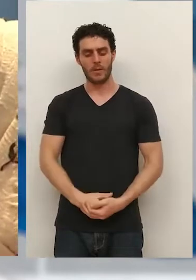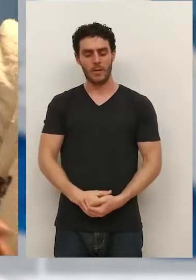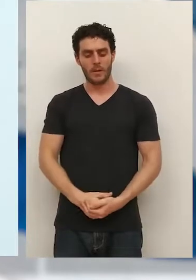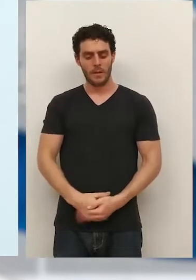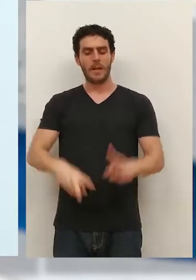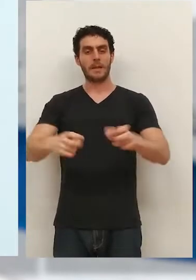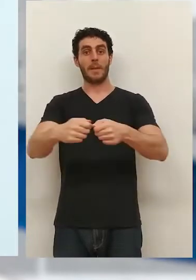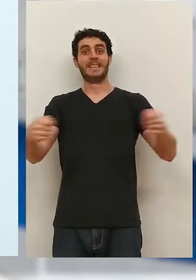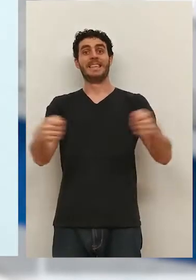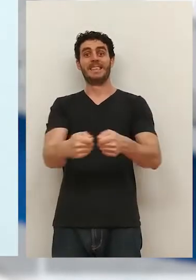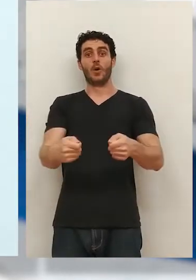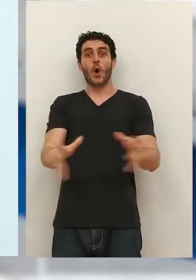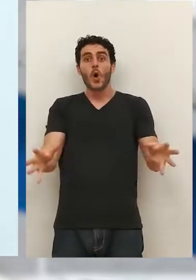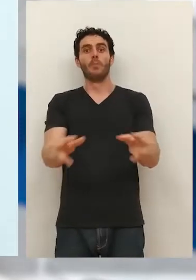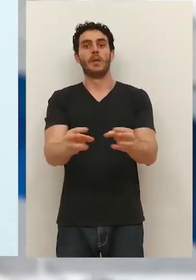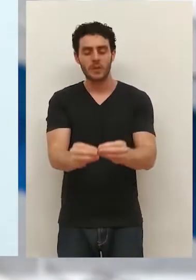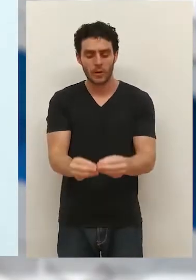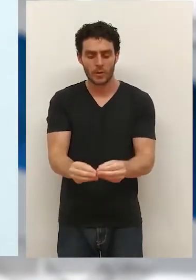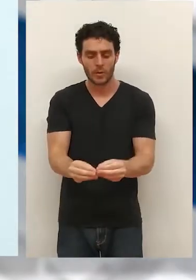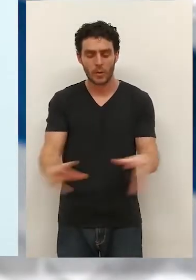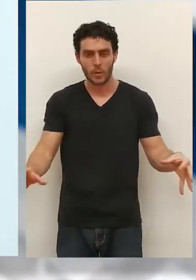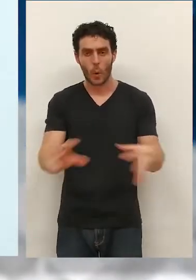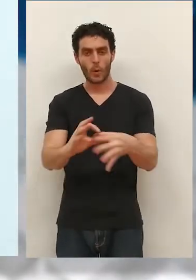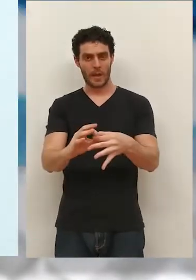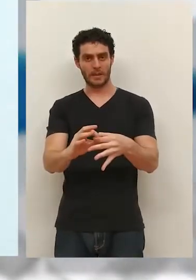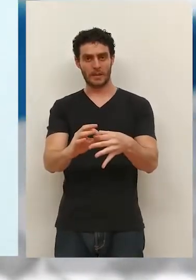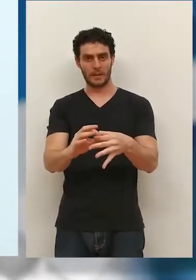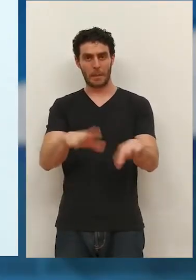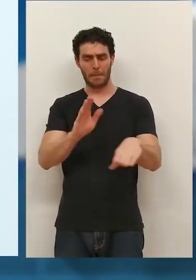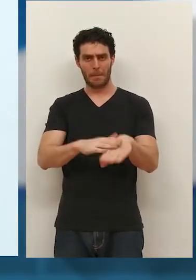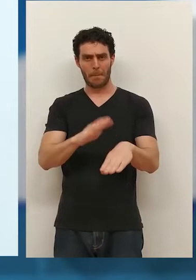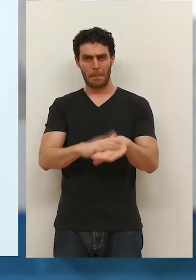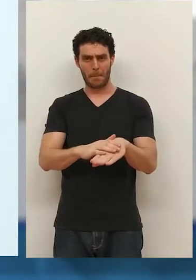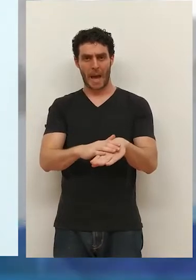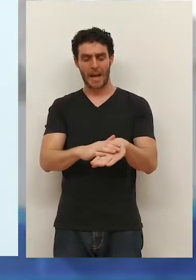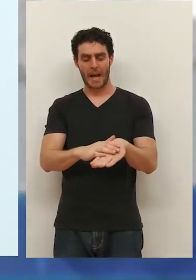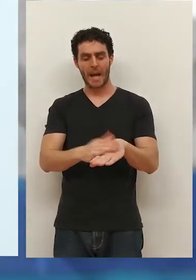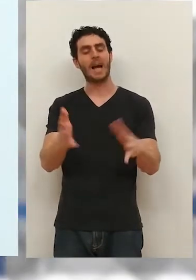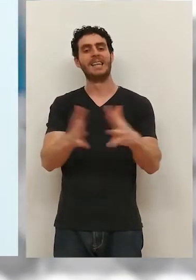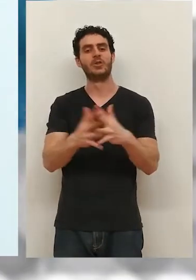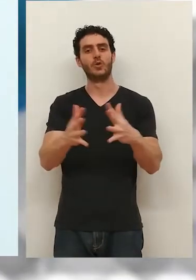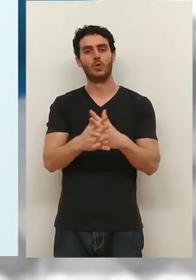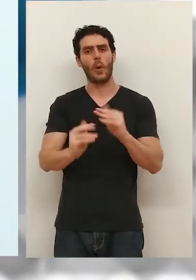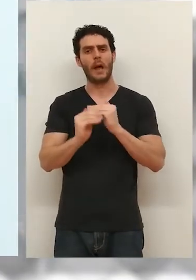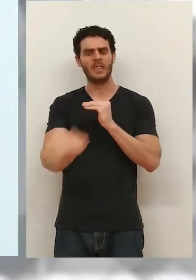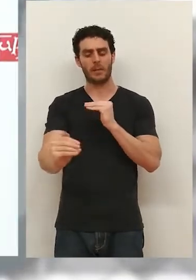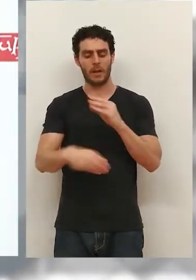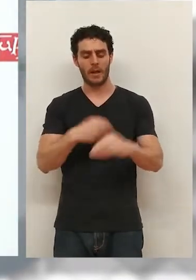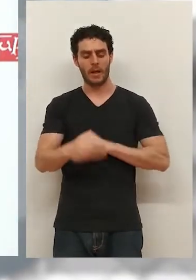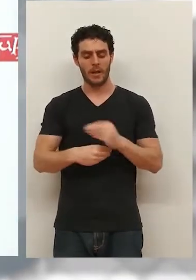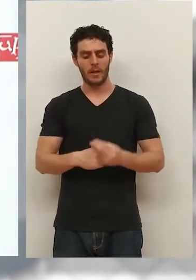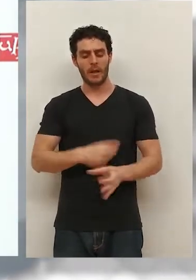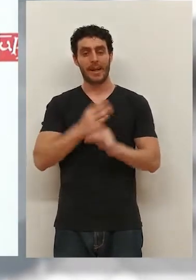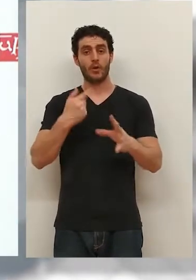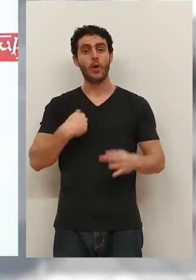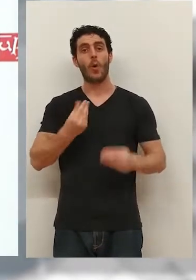La tensión y la compresión unidas para hacer una estructura estable. Cogí